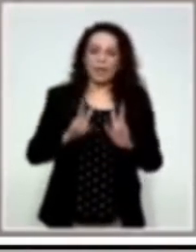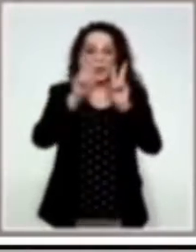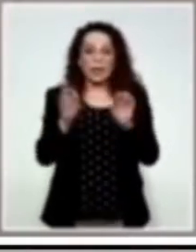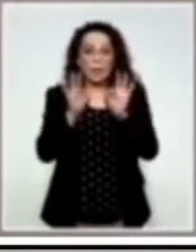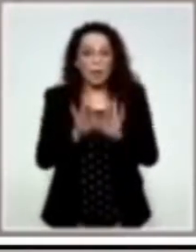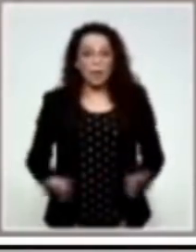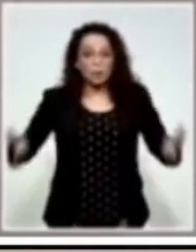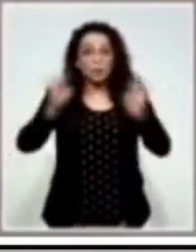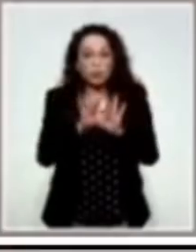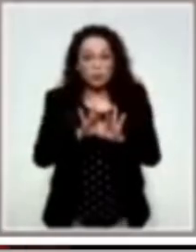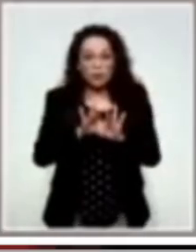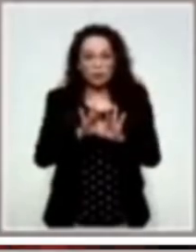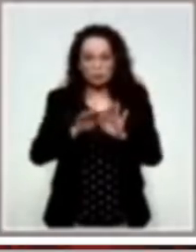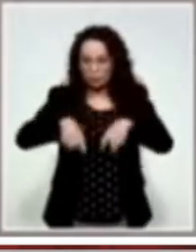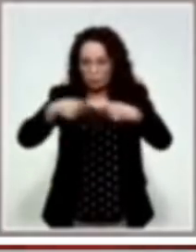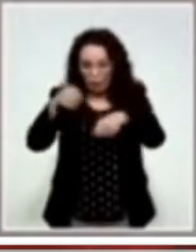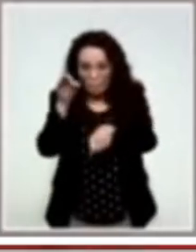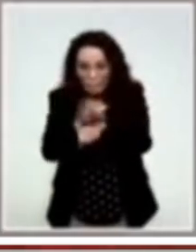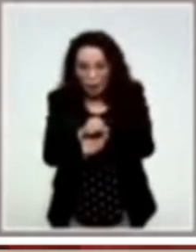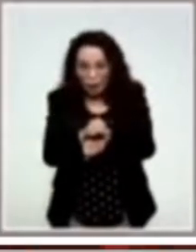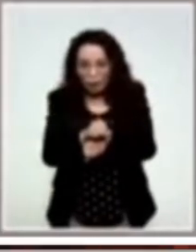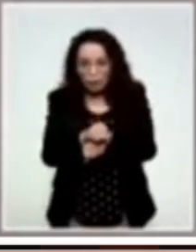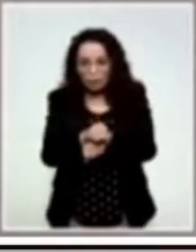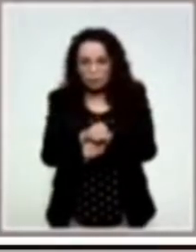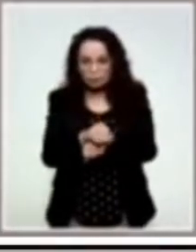se otorgando amparo. ¿Cuántas leyes